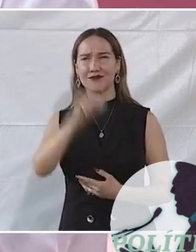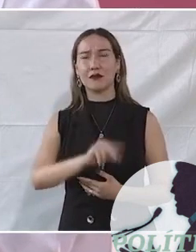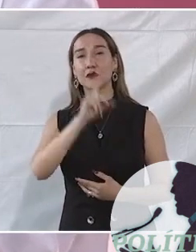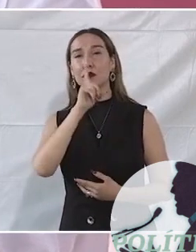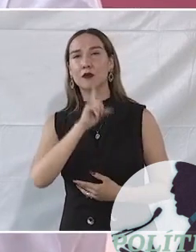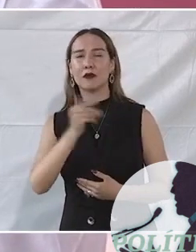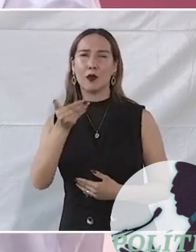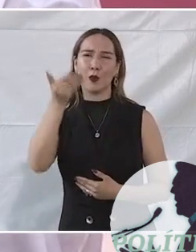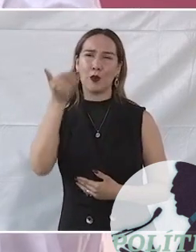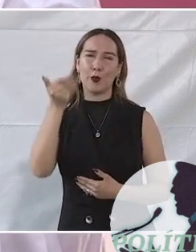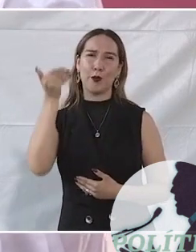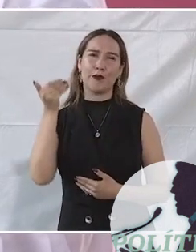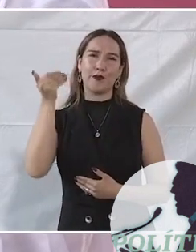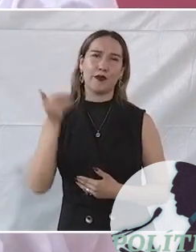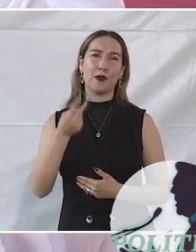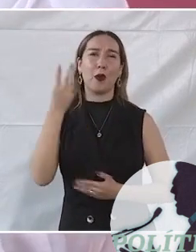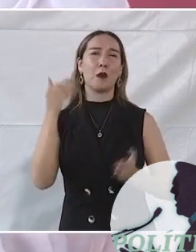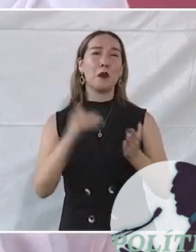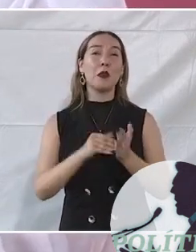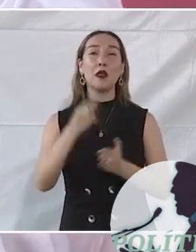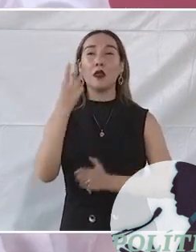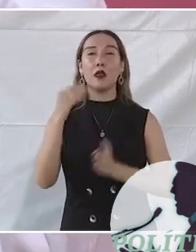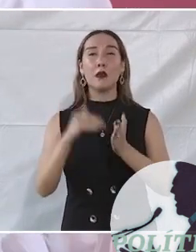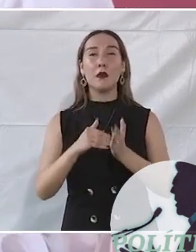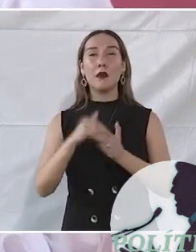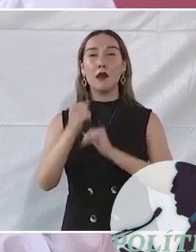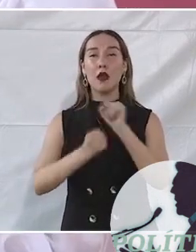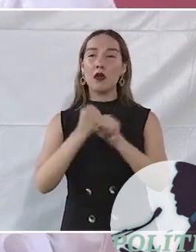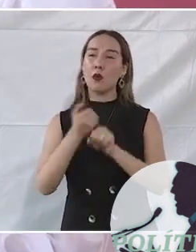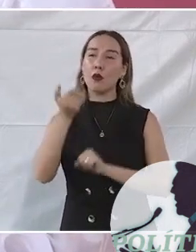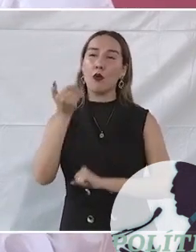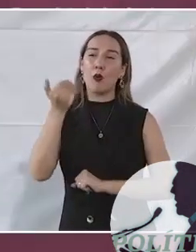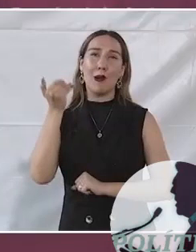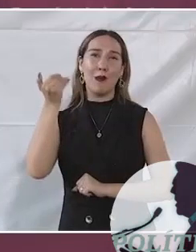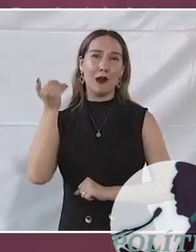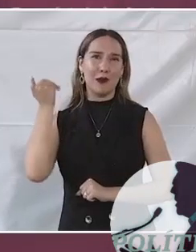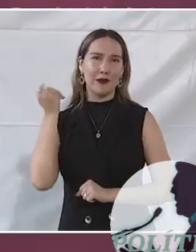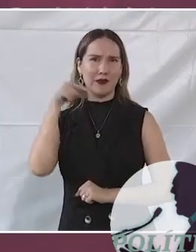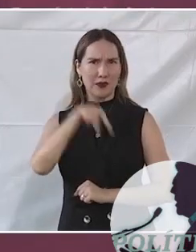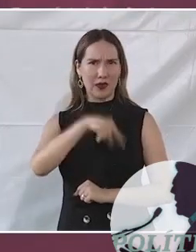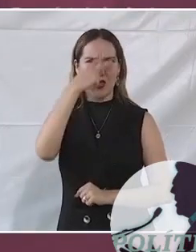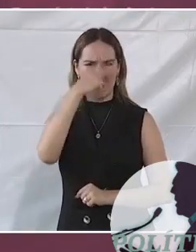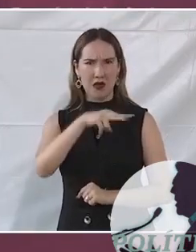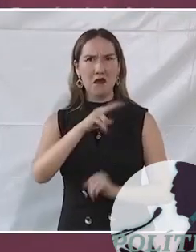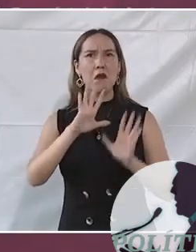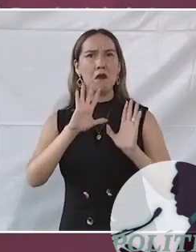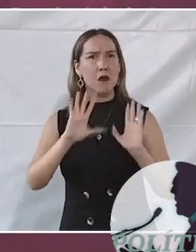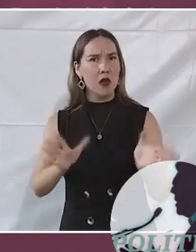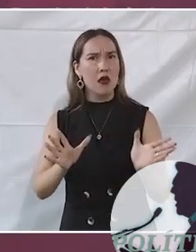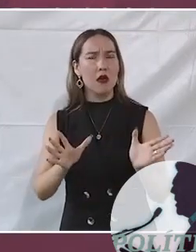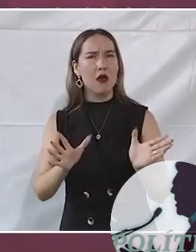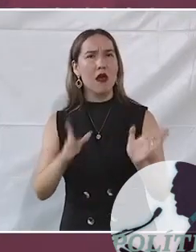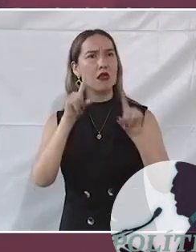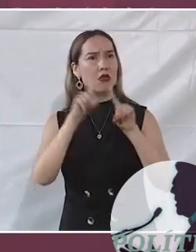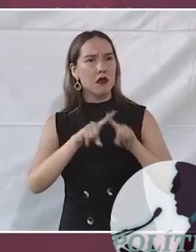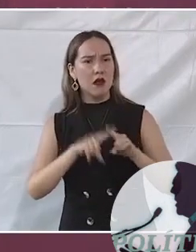2,000, 3,000 años antes de que llegaran los europeos, ya en México habían florecido